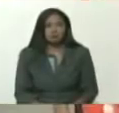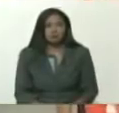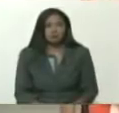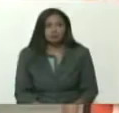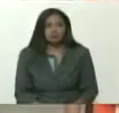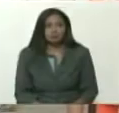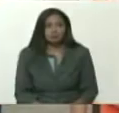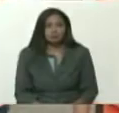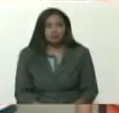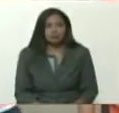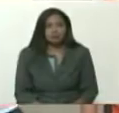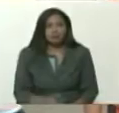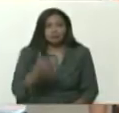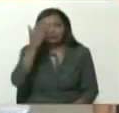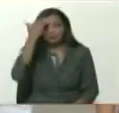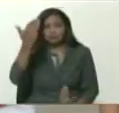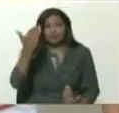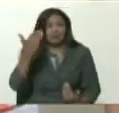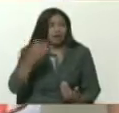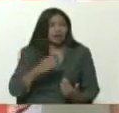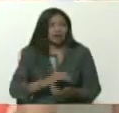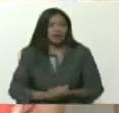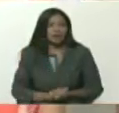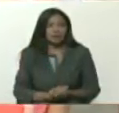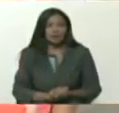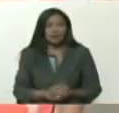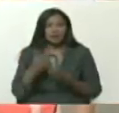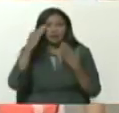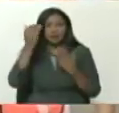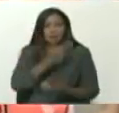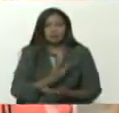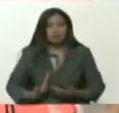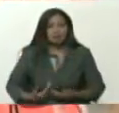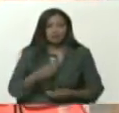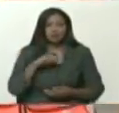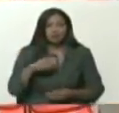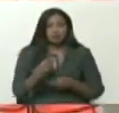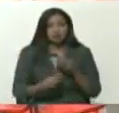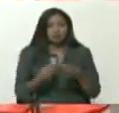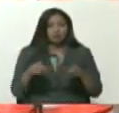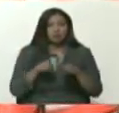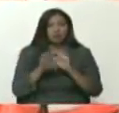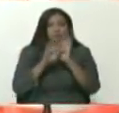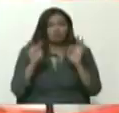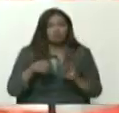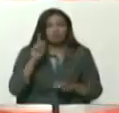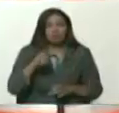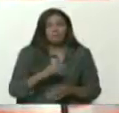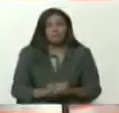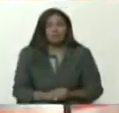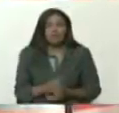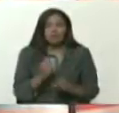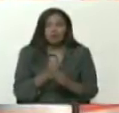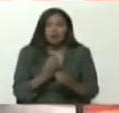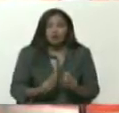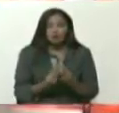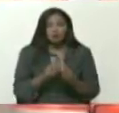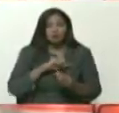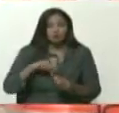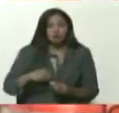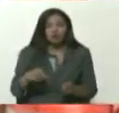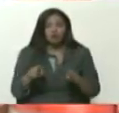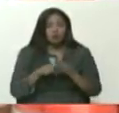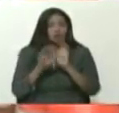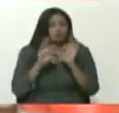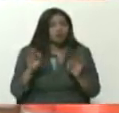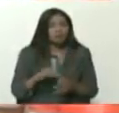Bueno, saludos, presidente. Leales siempre, traidores nunca. Comandante, nosotros siguiendo sus instrucciones, trabajando conjuntamente con el Ministerio de Comercio, agradecer